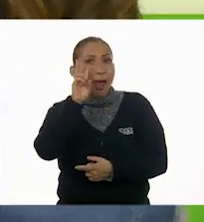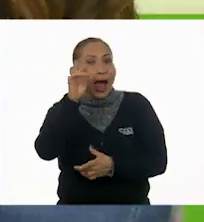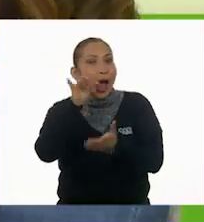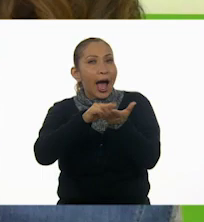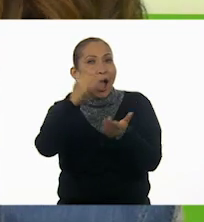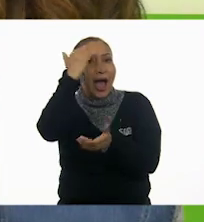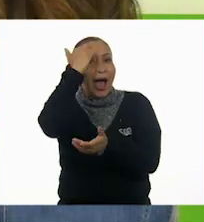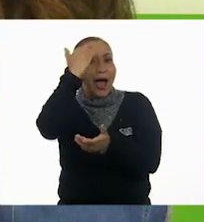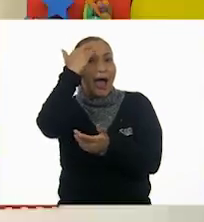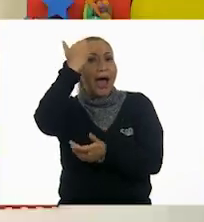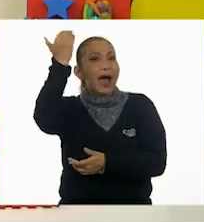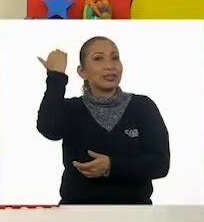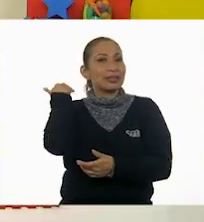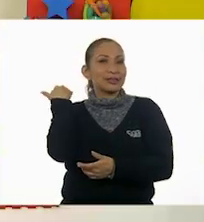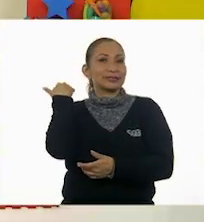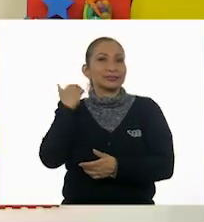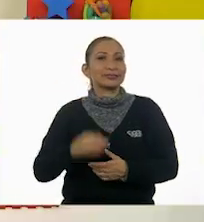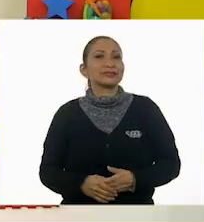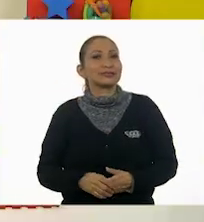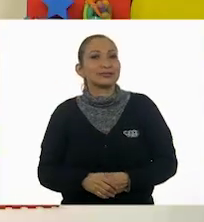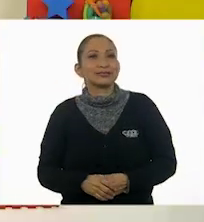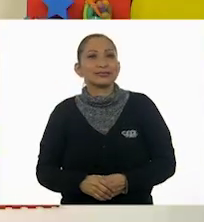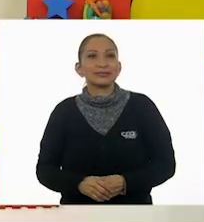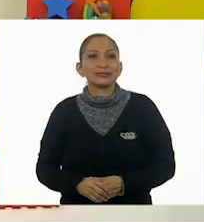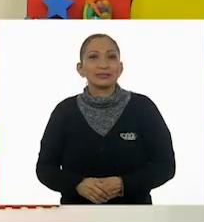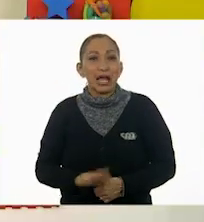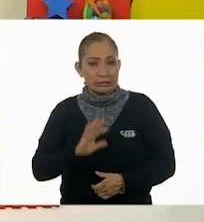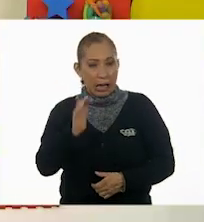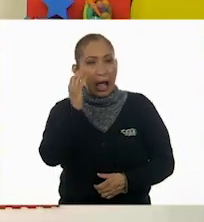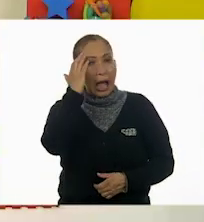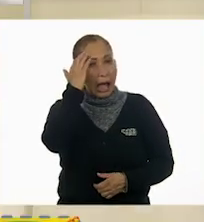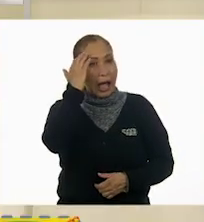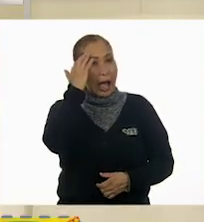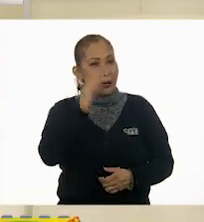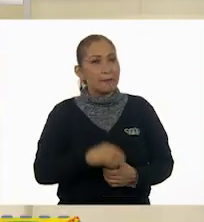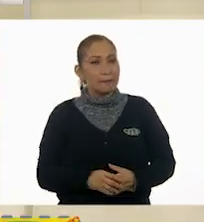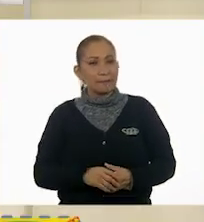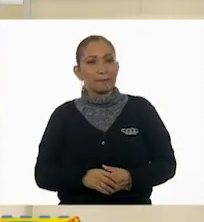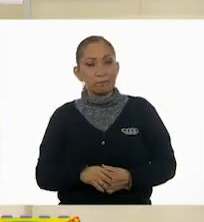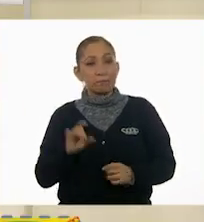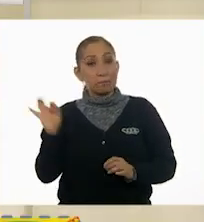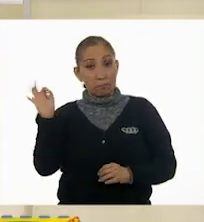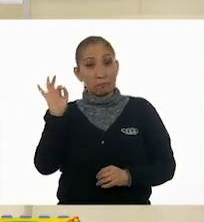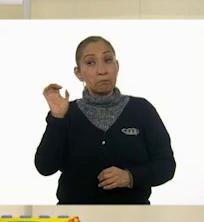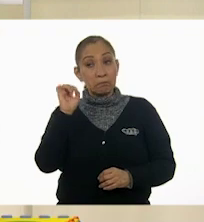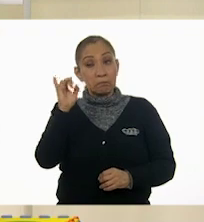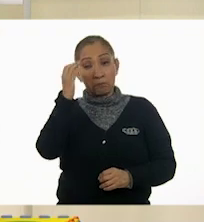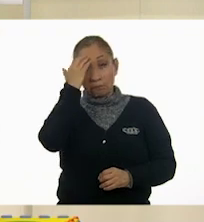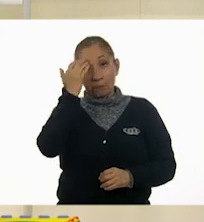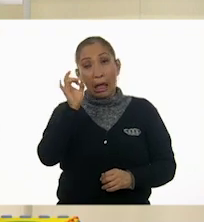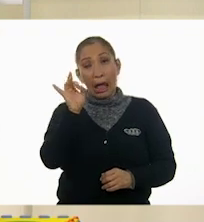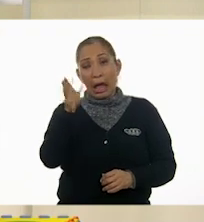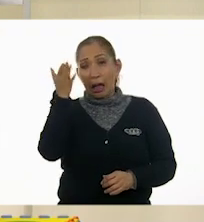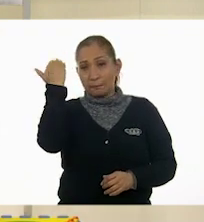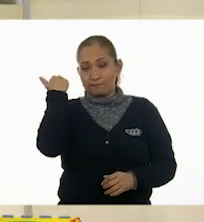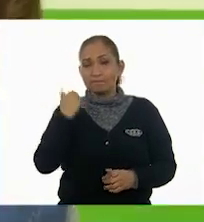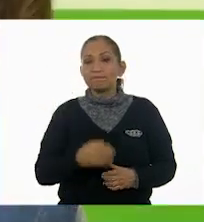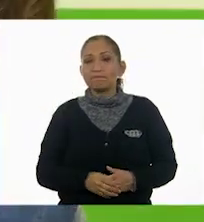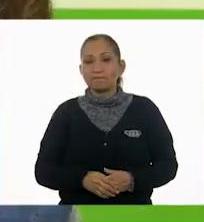con ellos. Oh. Ya los conocen. Probablemente.